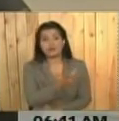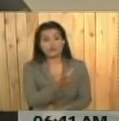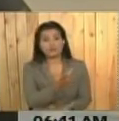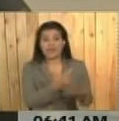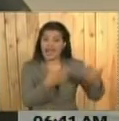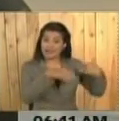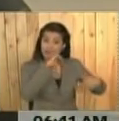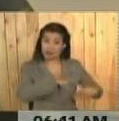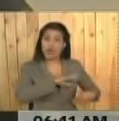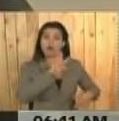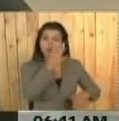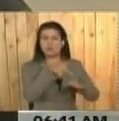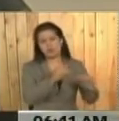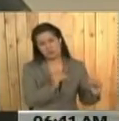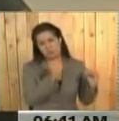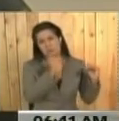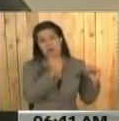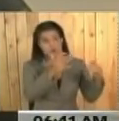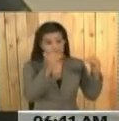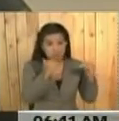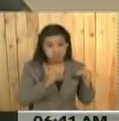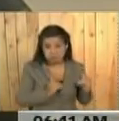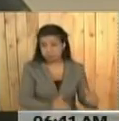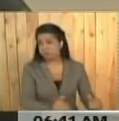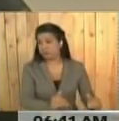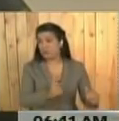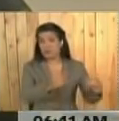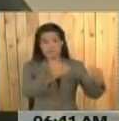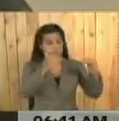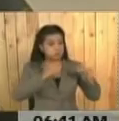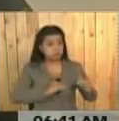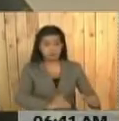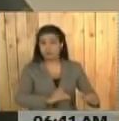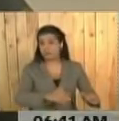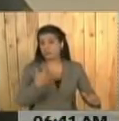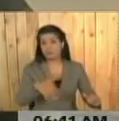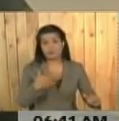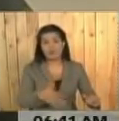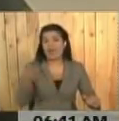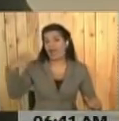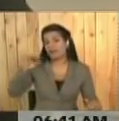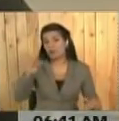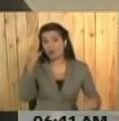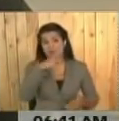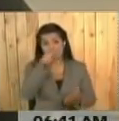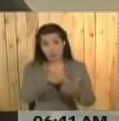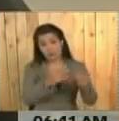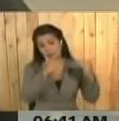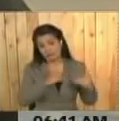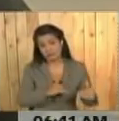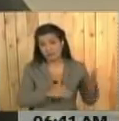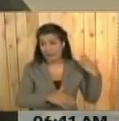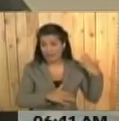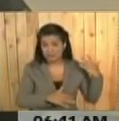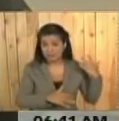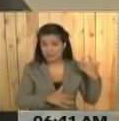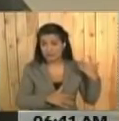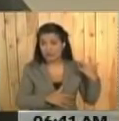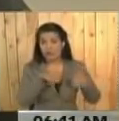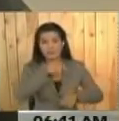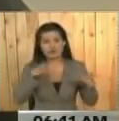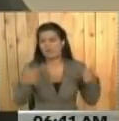cuarta República mucho peor mucho peor porque antes en la cuarta República entre ellos se se se vivían